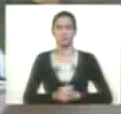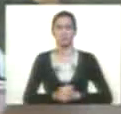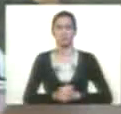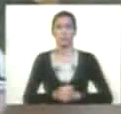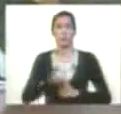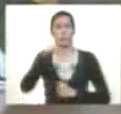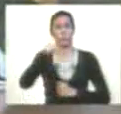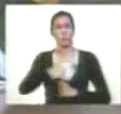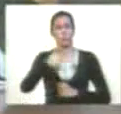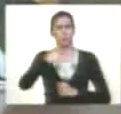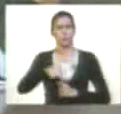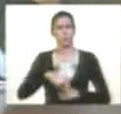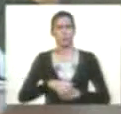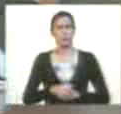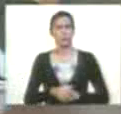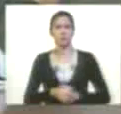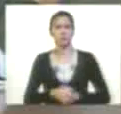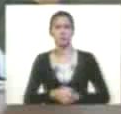Hoy